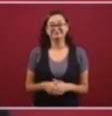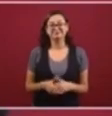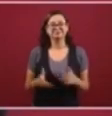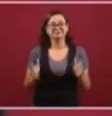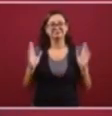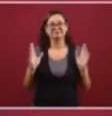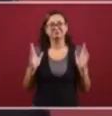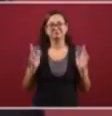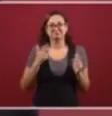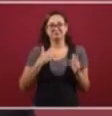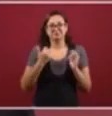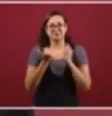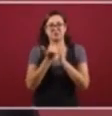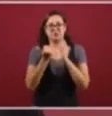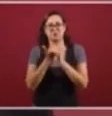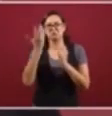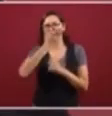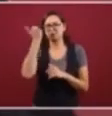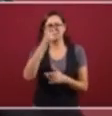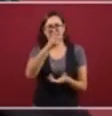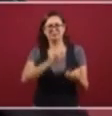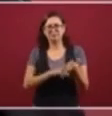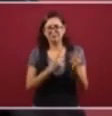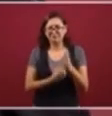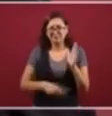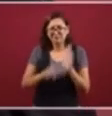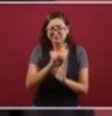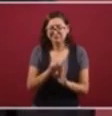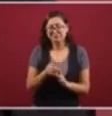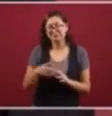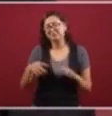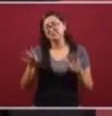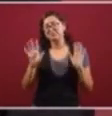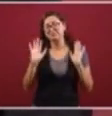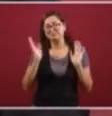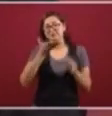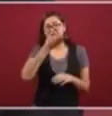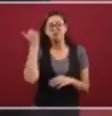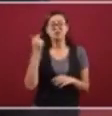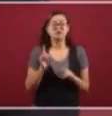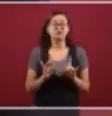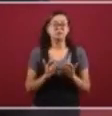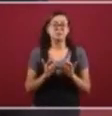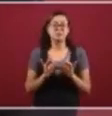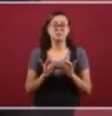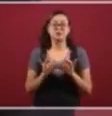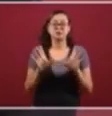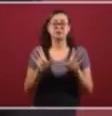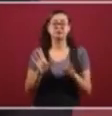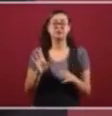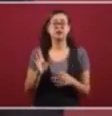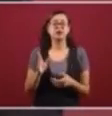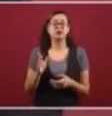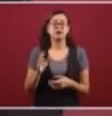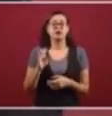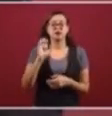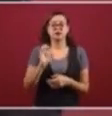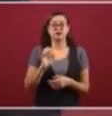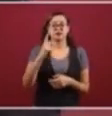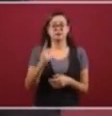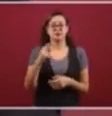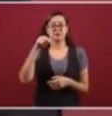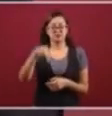yo no sabía tampoco que existía, y en una de las reuniones que estuve con el presidente Peña, ya